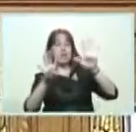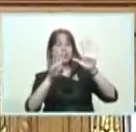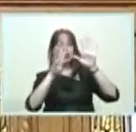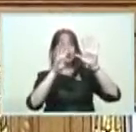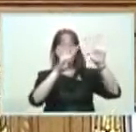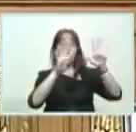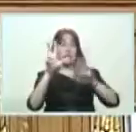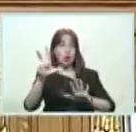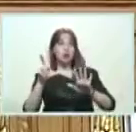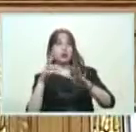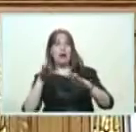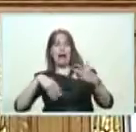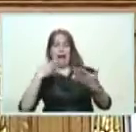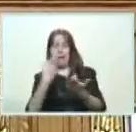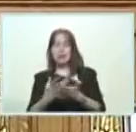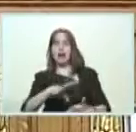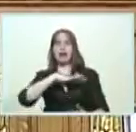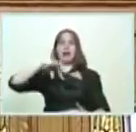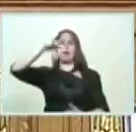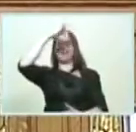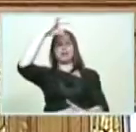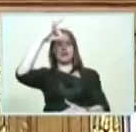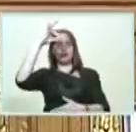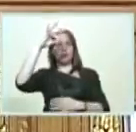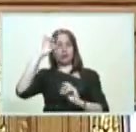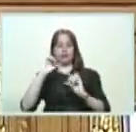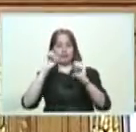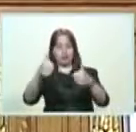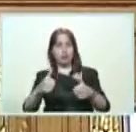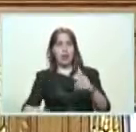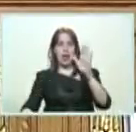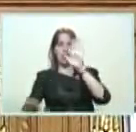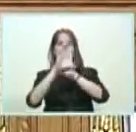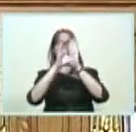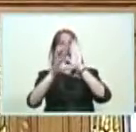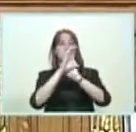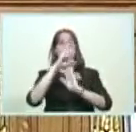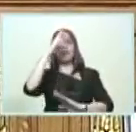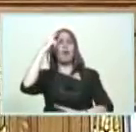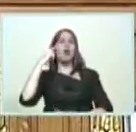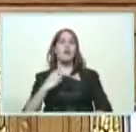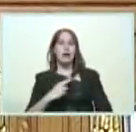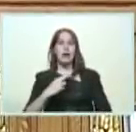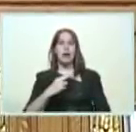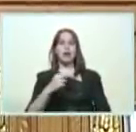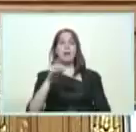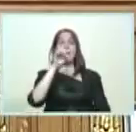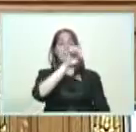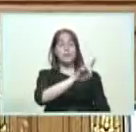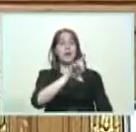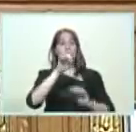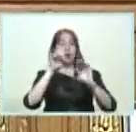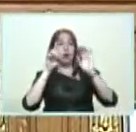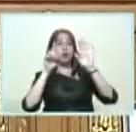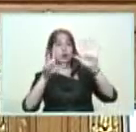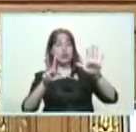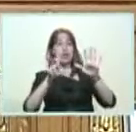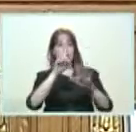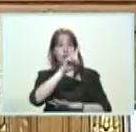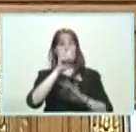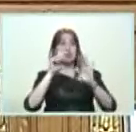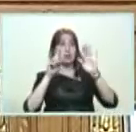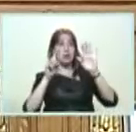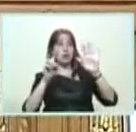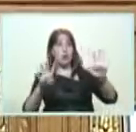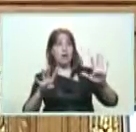para que resurgiera el espíritu original de la constituyente bolivariana de 1819, cuando nuestro comandante